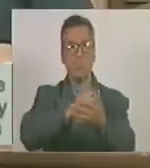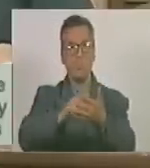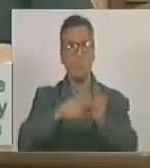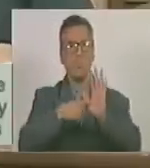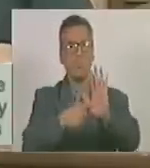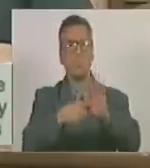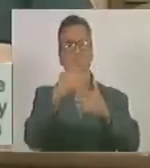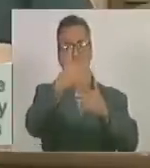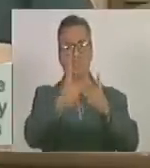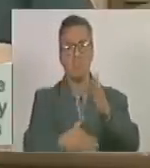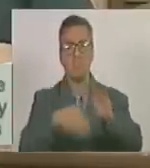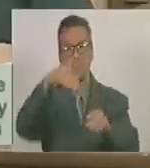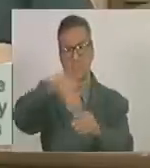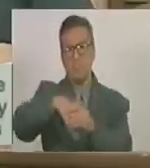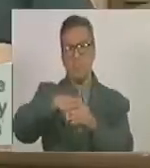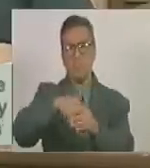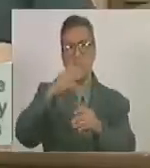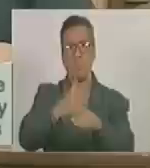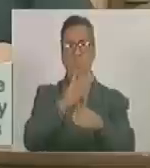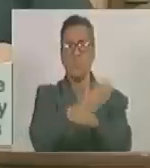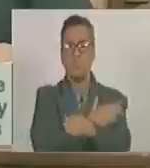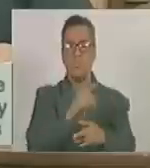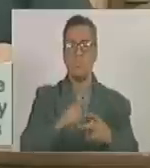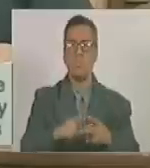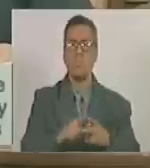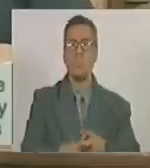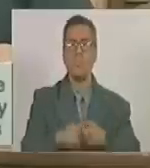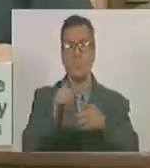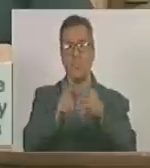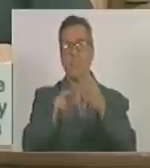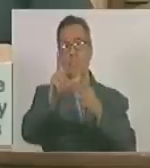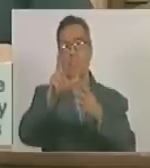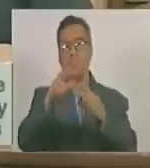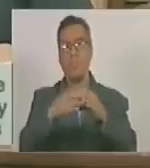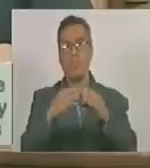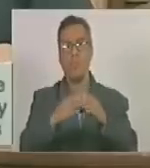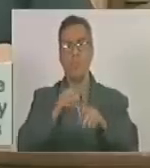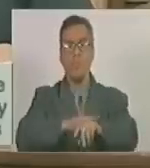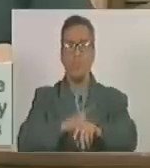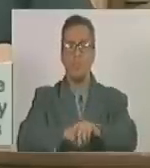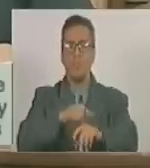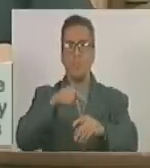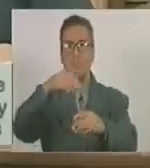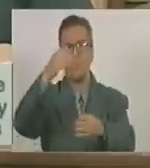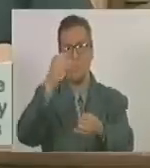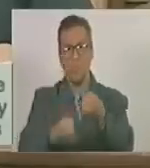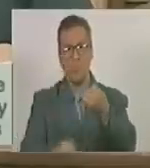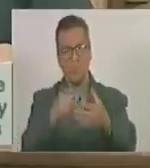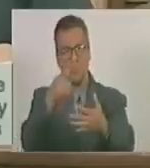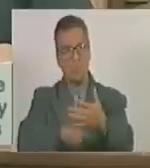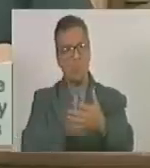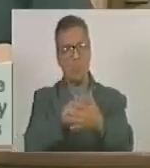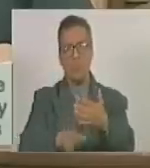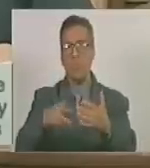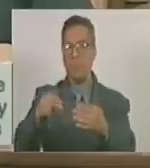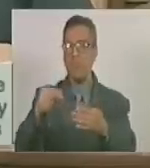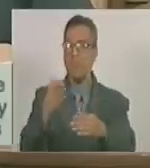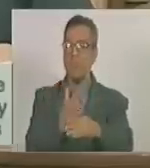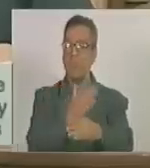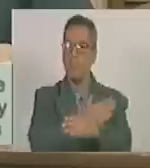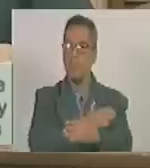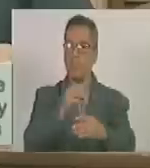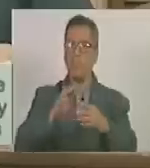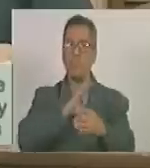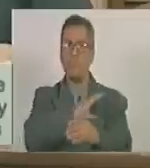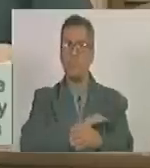publicación del registro electoral preliminar. 3. Lapso de impugnación al registro electoral preliminar ante